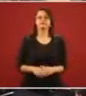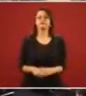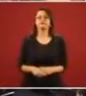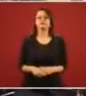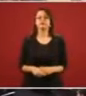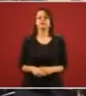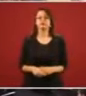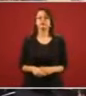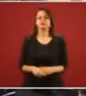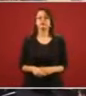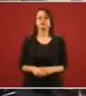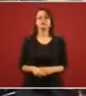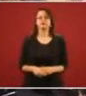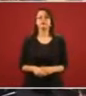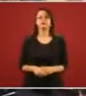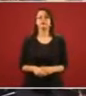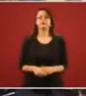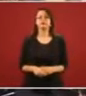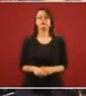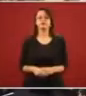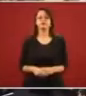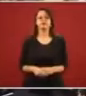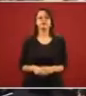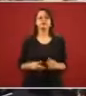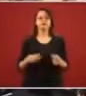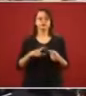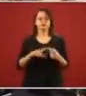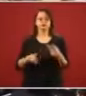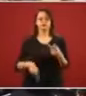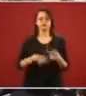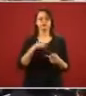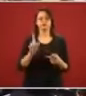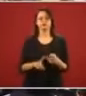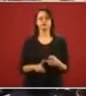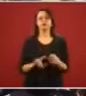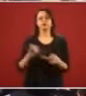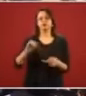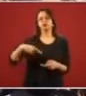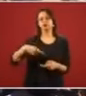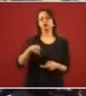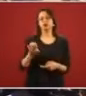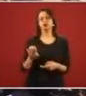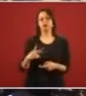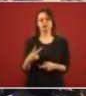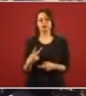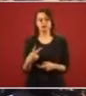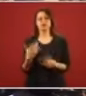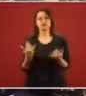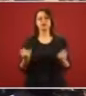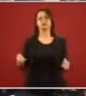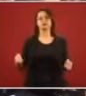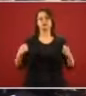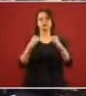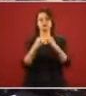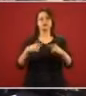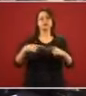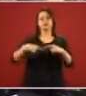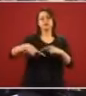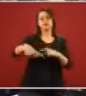extinción de dominio, el Instituto para devolverle al pueblo robado va a manejar este